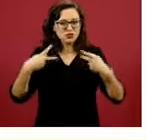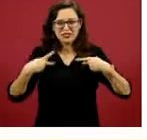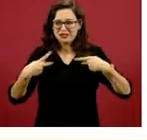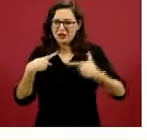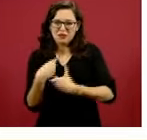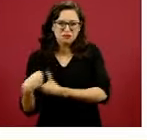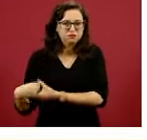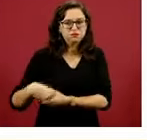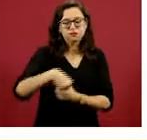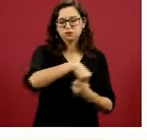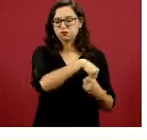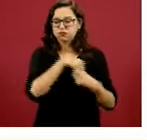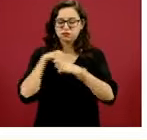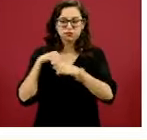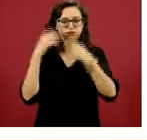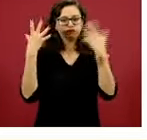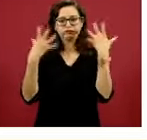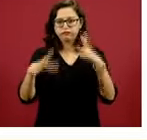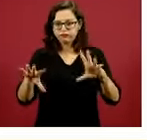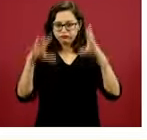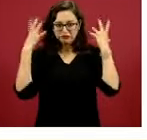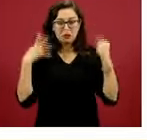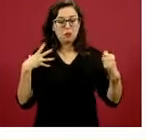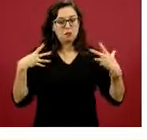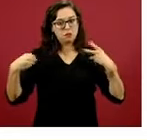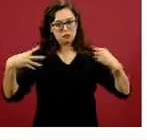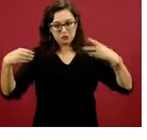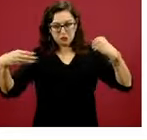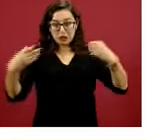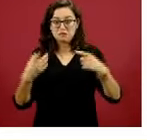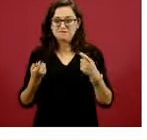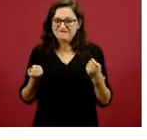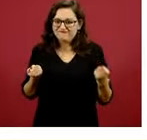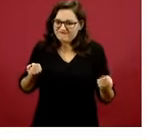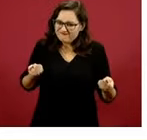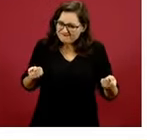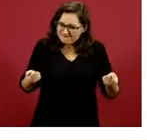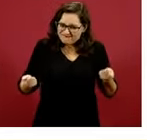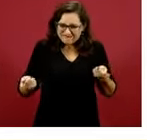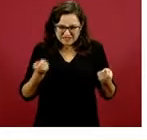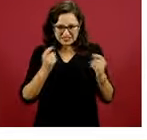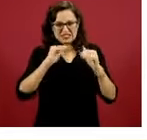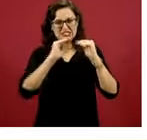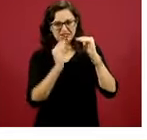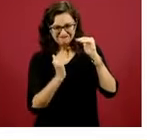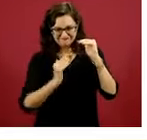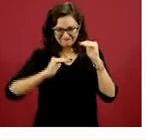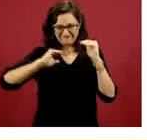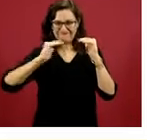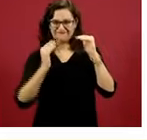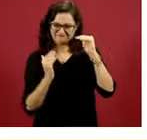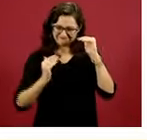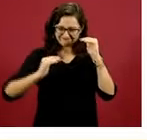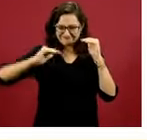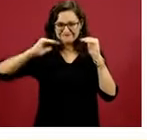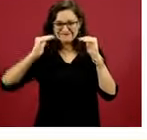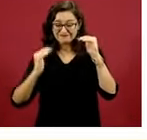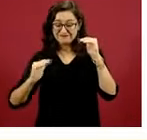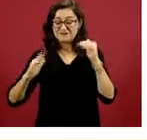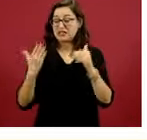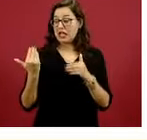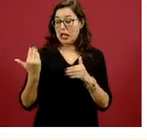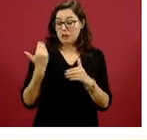muy importante que de alguna forma se pudo controlar con subidas y bajadas, y en las últimas semanas también